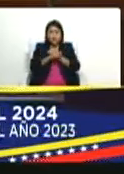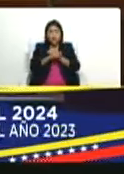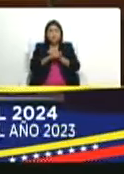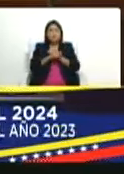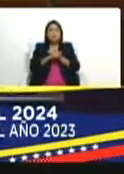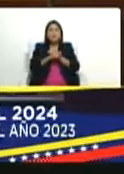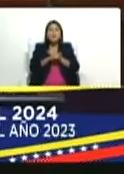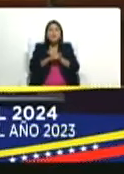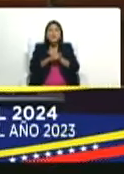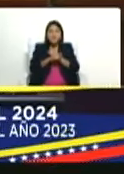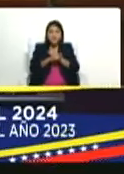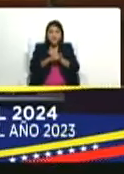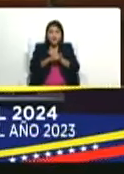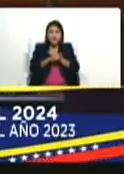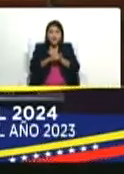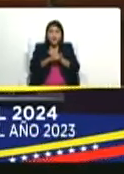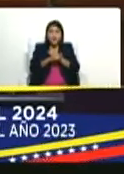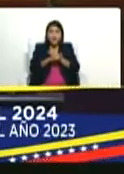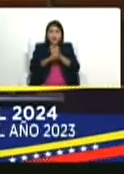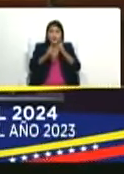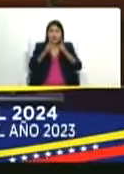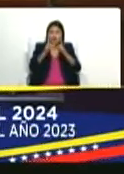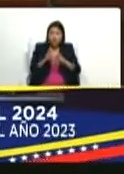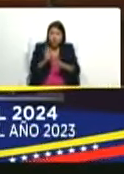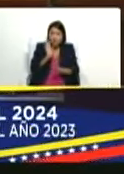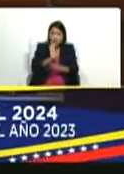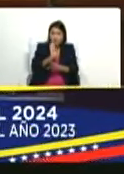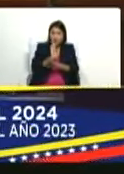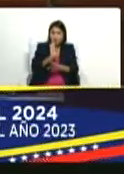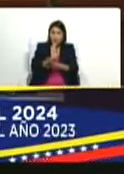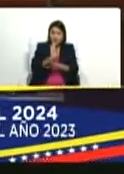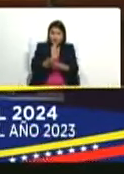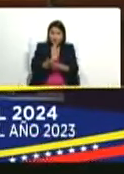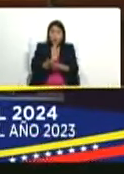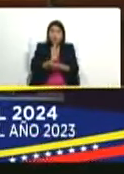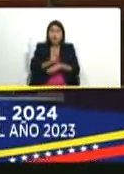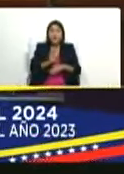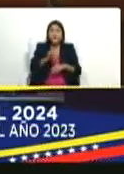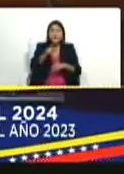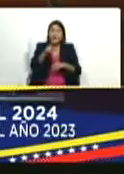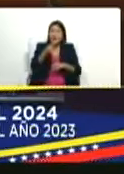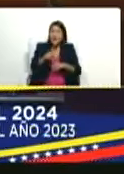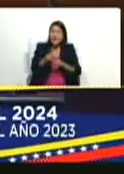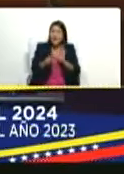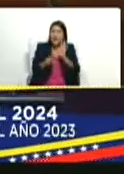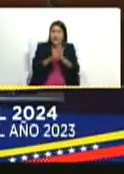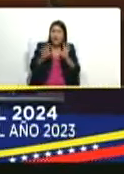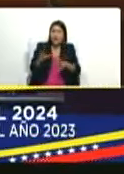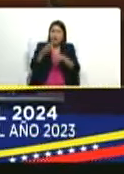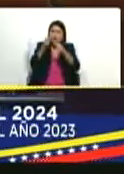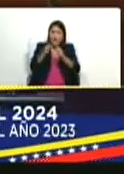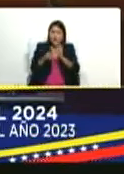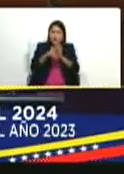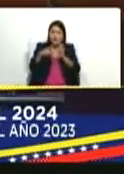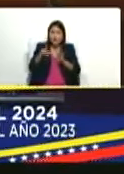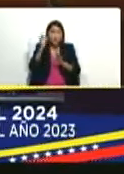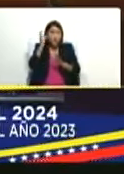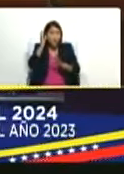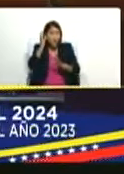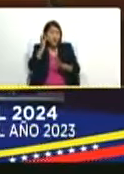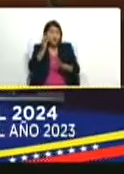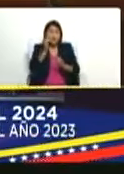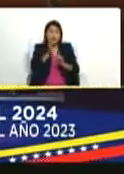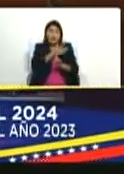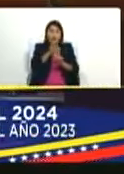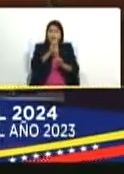o revocación y ejecución de las medidas de protección y seguridad dictadas establecidas en la Ley Orgánica sobre el Derecho de las Mujeres a una Vida Libre